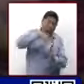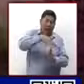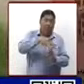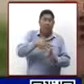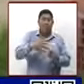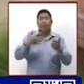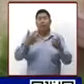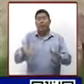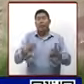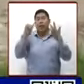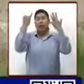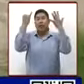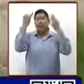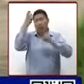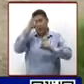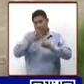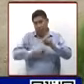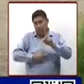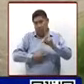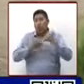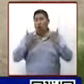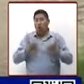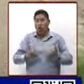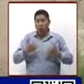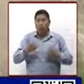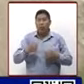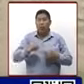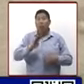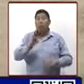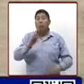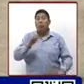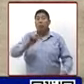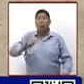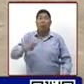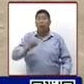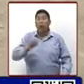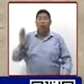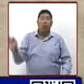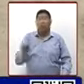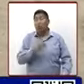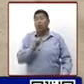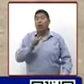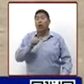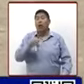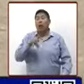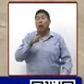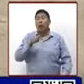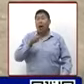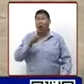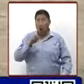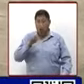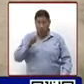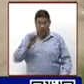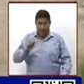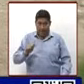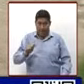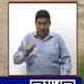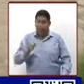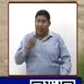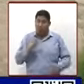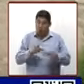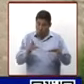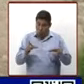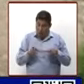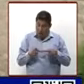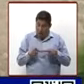Han pasado 6 meses y hoy estamos en Bajo Alpacoma, zona 3 de mayo, lugar donde pasó sus últimas